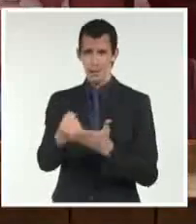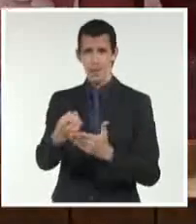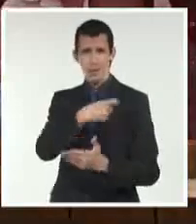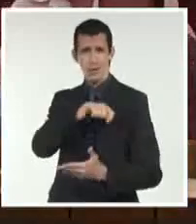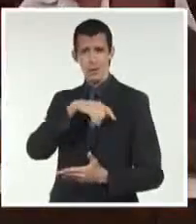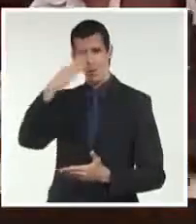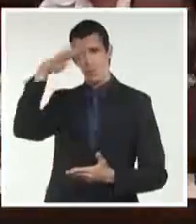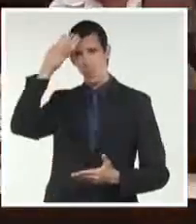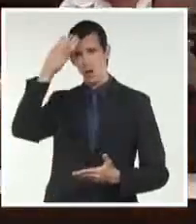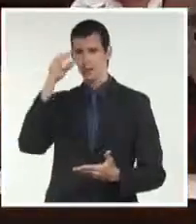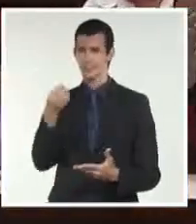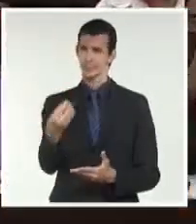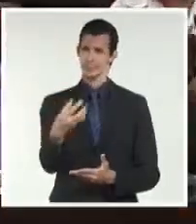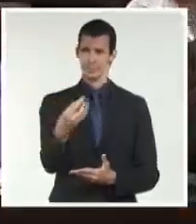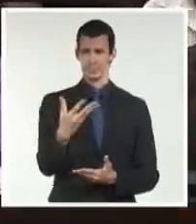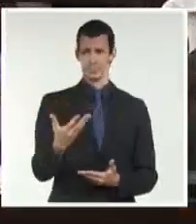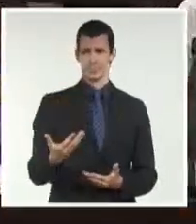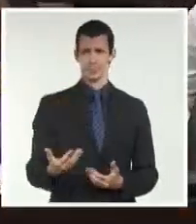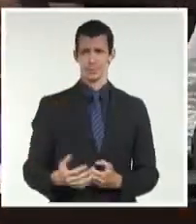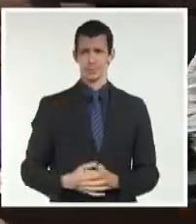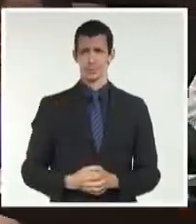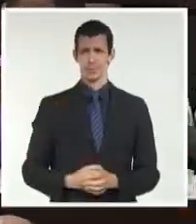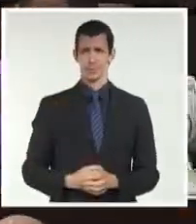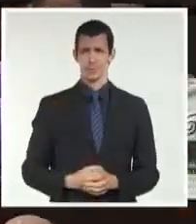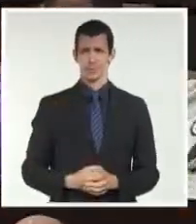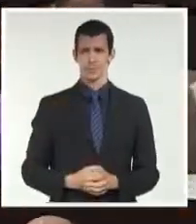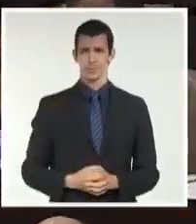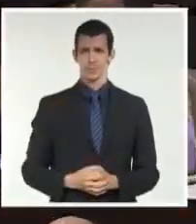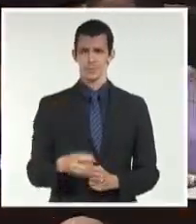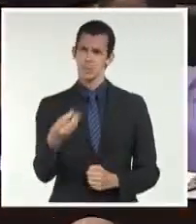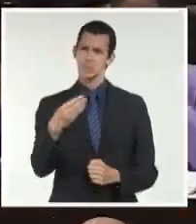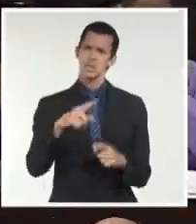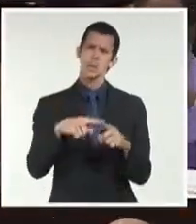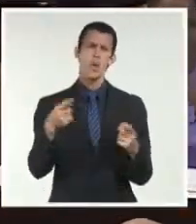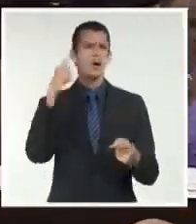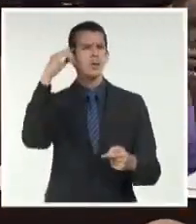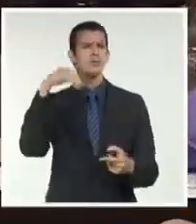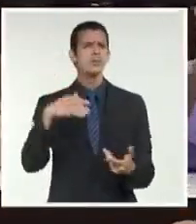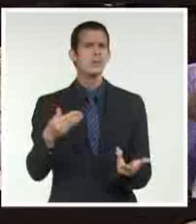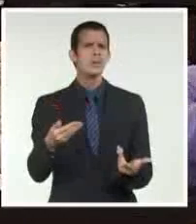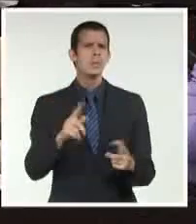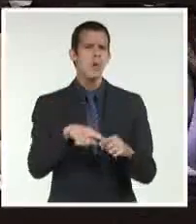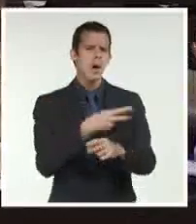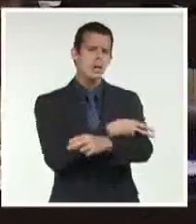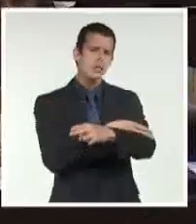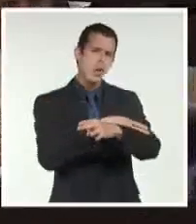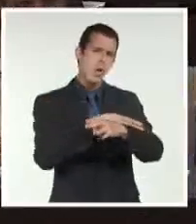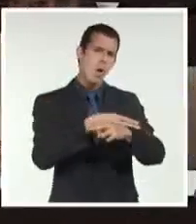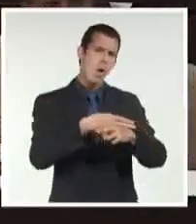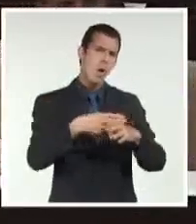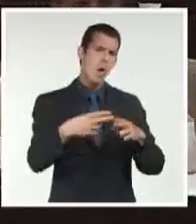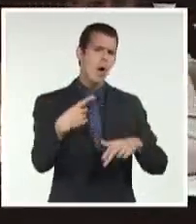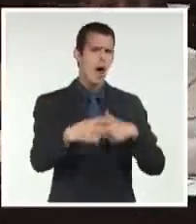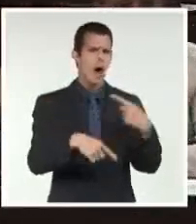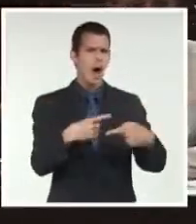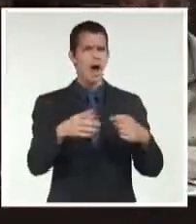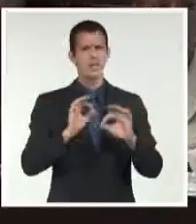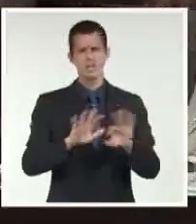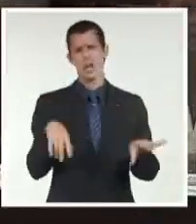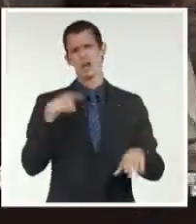Mienten. La nefasta trayectoria histórica de los Estados Unidos en materia de derechos humanos y democracia se